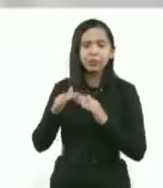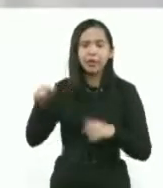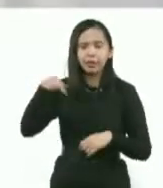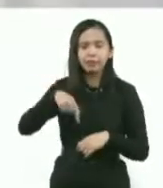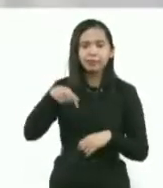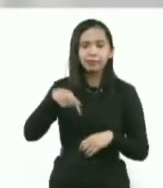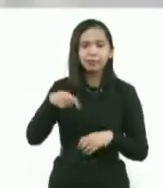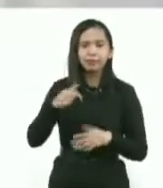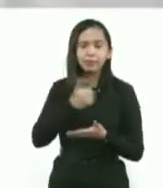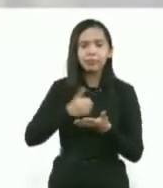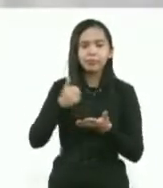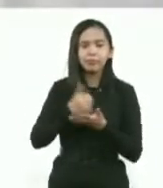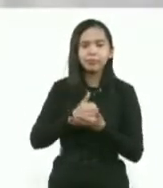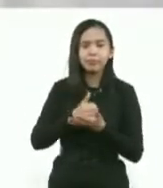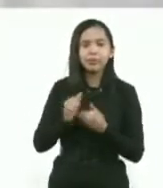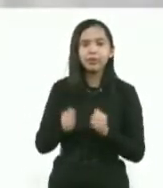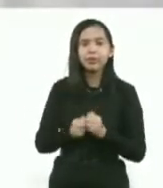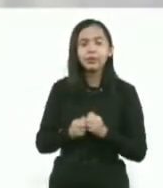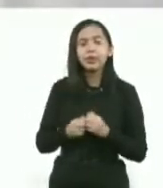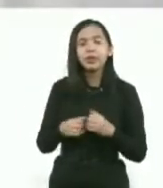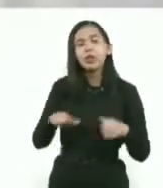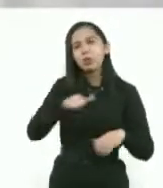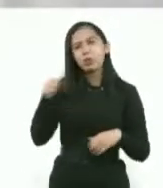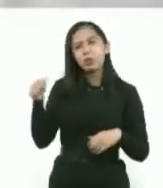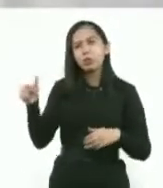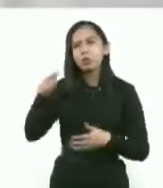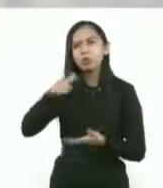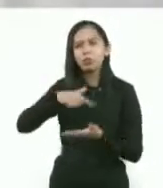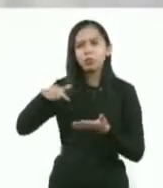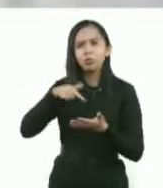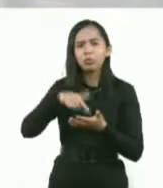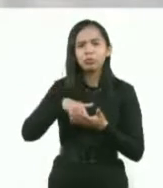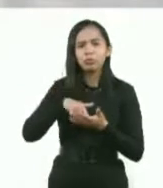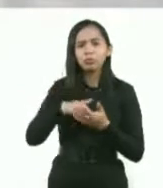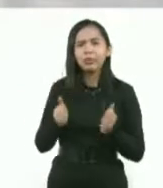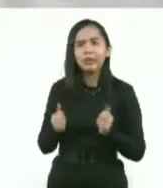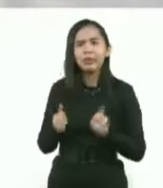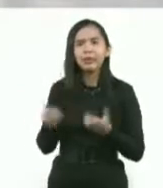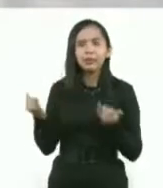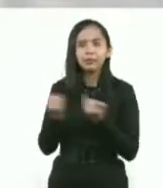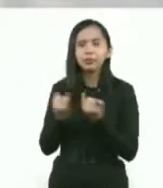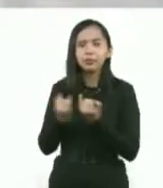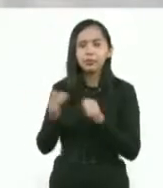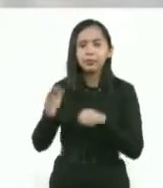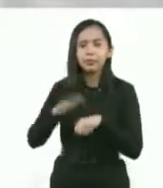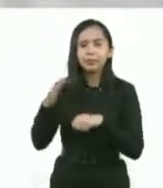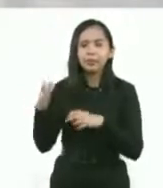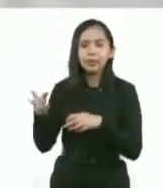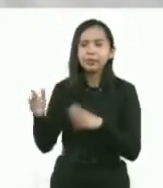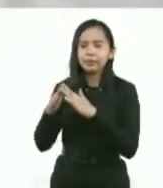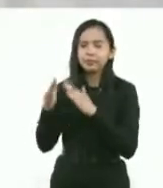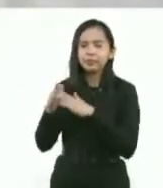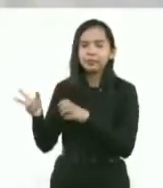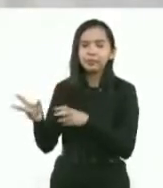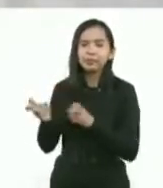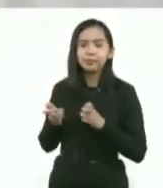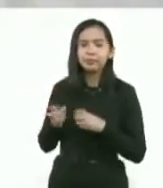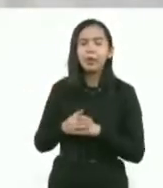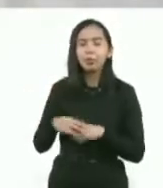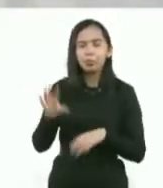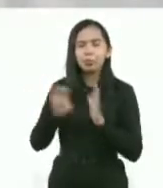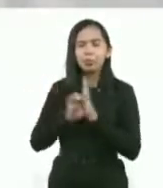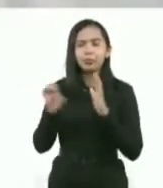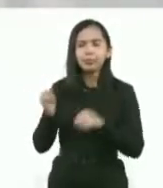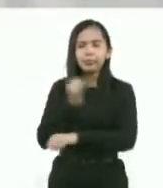por lo menos el mismo número de inmuebles en otros lugares. ¿Recuerdan ustedes? Hace poco se hizo un operativo en una unidad habitacional en